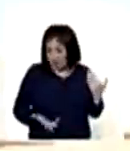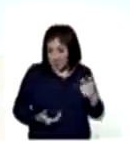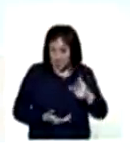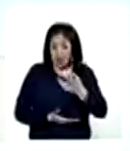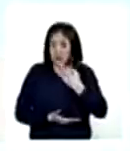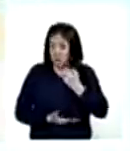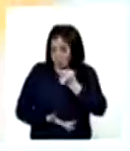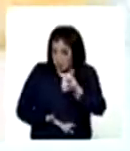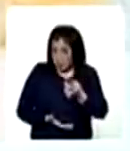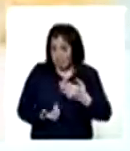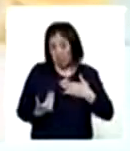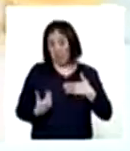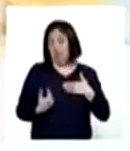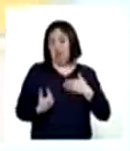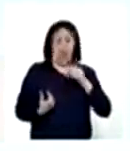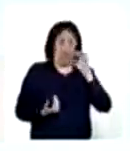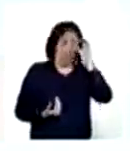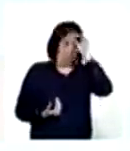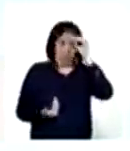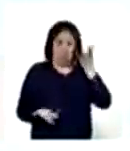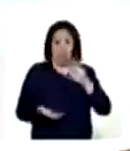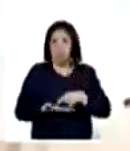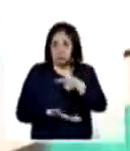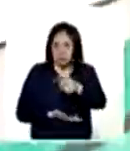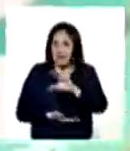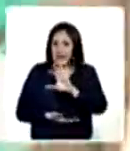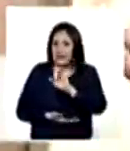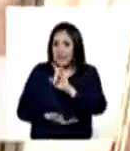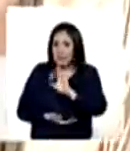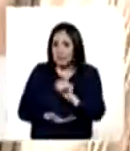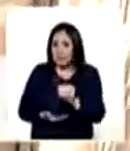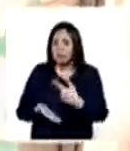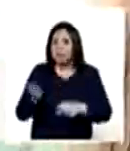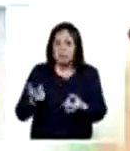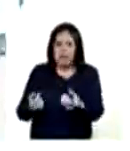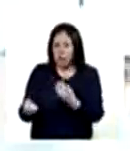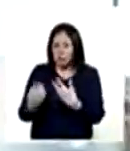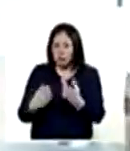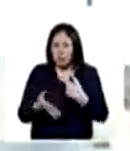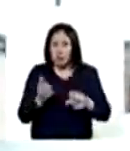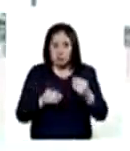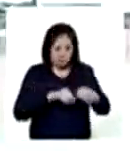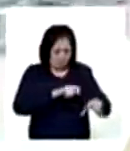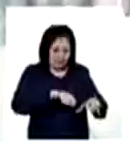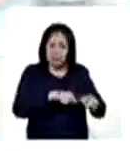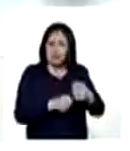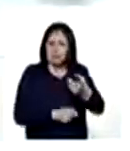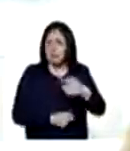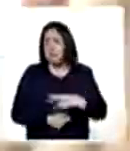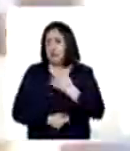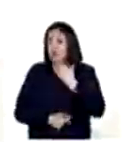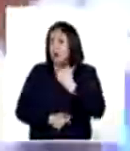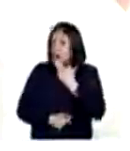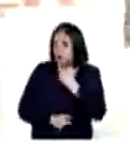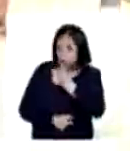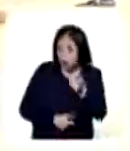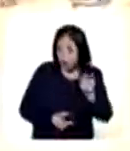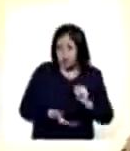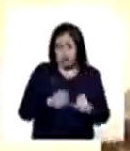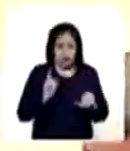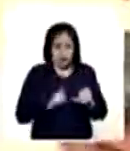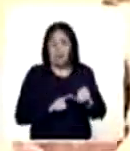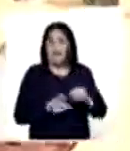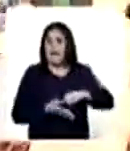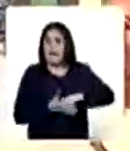postre? Para mí es totalmente desconocido. Estamos con Claudia, que nos va a contar a base de qué está hecho. Hola, Lourdes, ¿cómo estás? Es un postre a base de